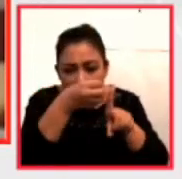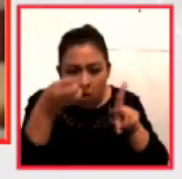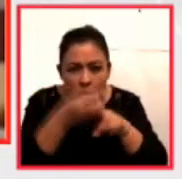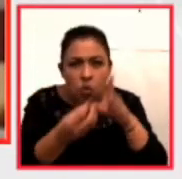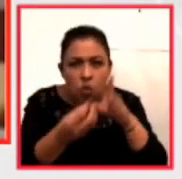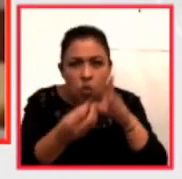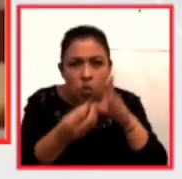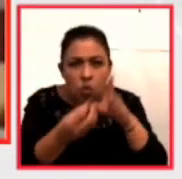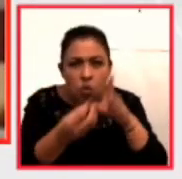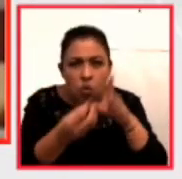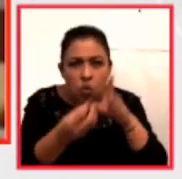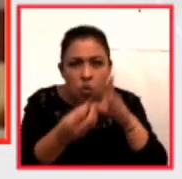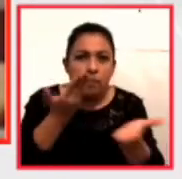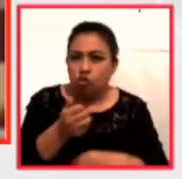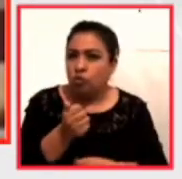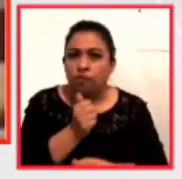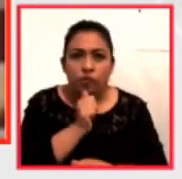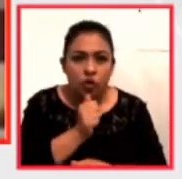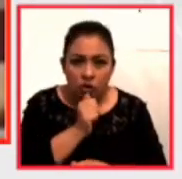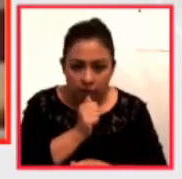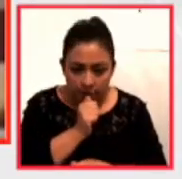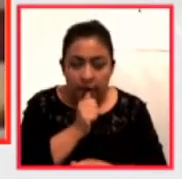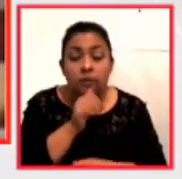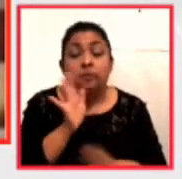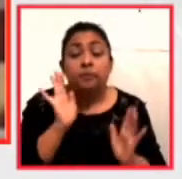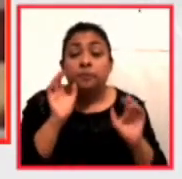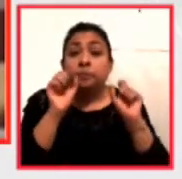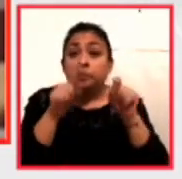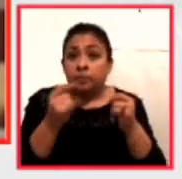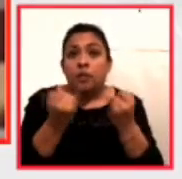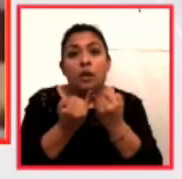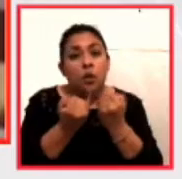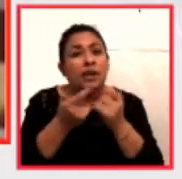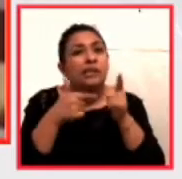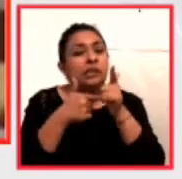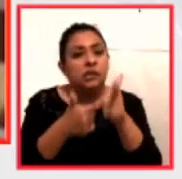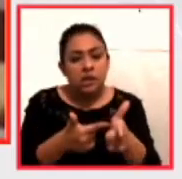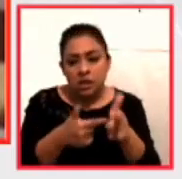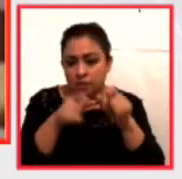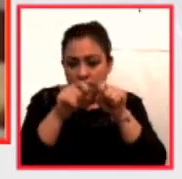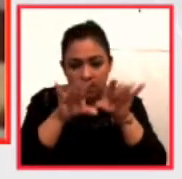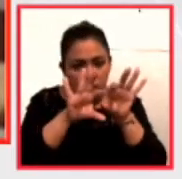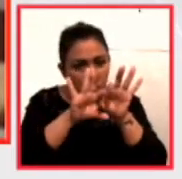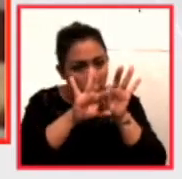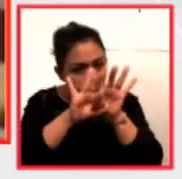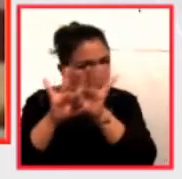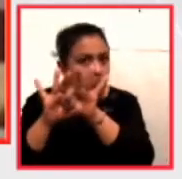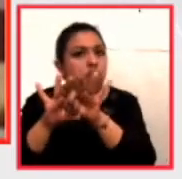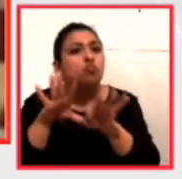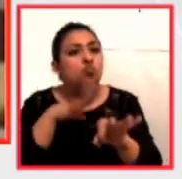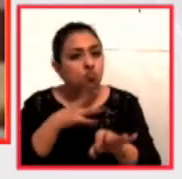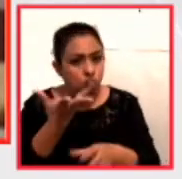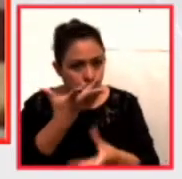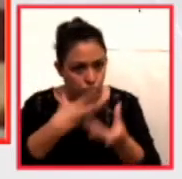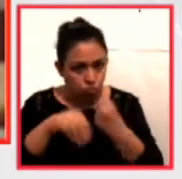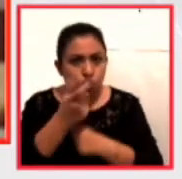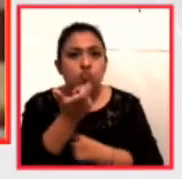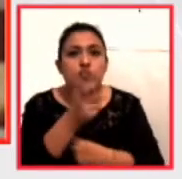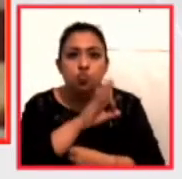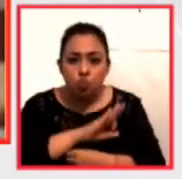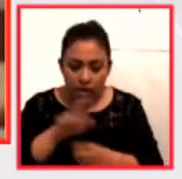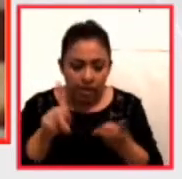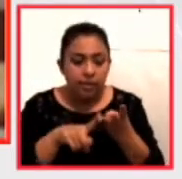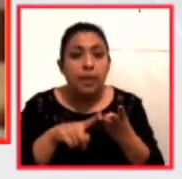iniciativa a nivel mundial. Estados Unidos sigue siendo una entidad hegemónica, sigue teniendo capacidad económica, sigue teniendo